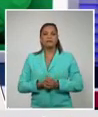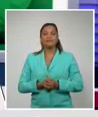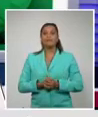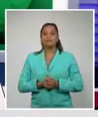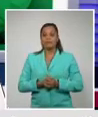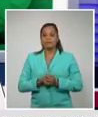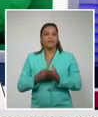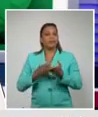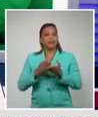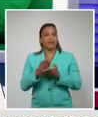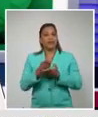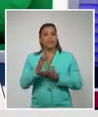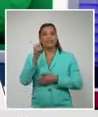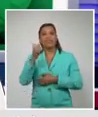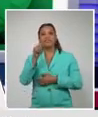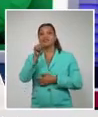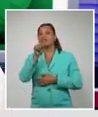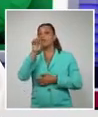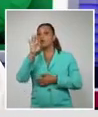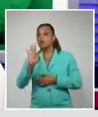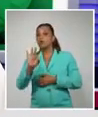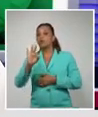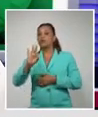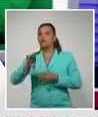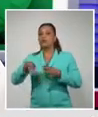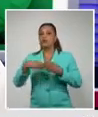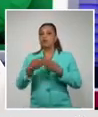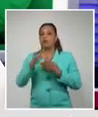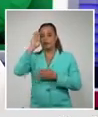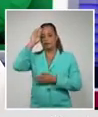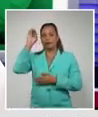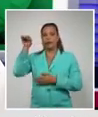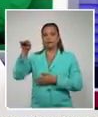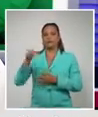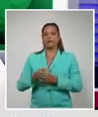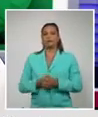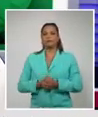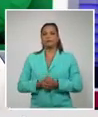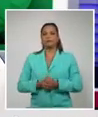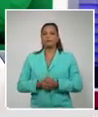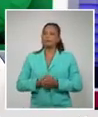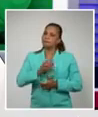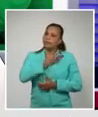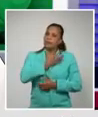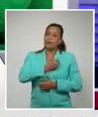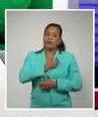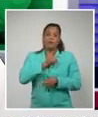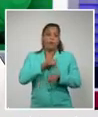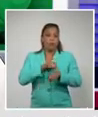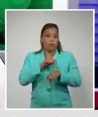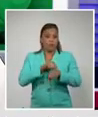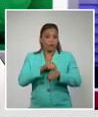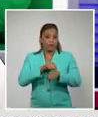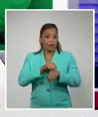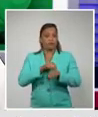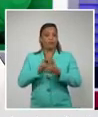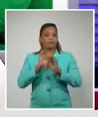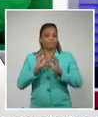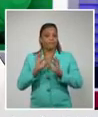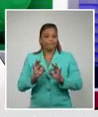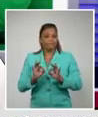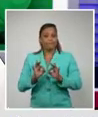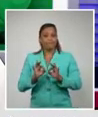mantenerla durante 18 días ingresada. Y lamentablemente en un momento determinado